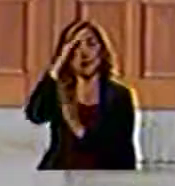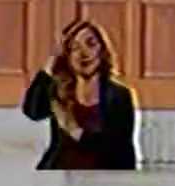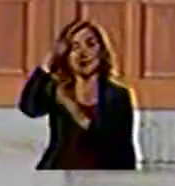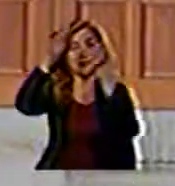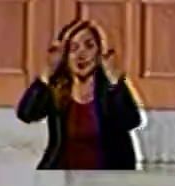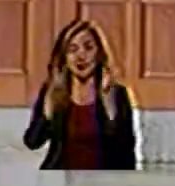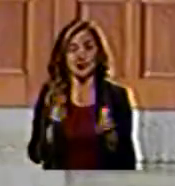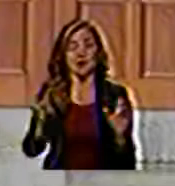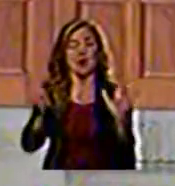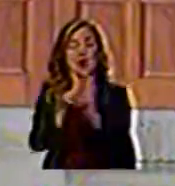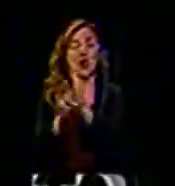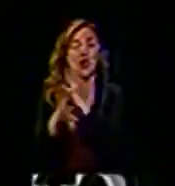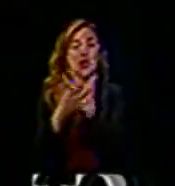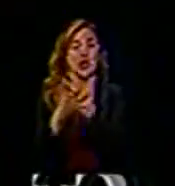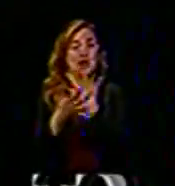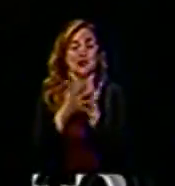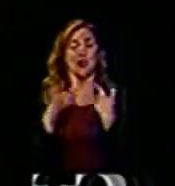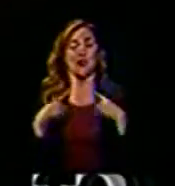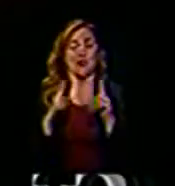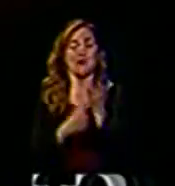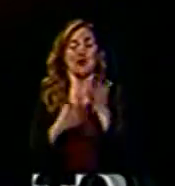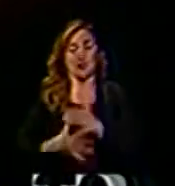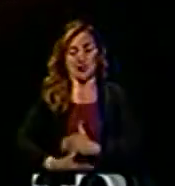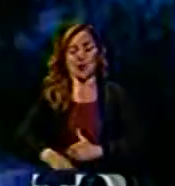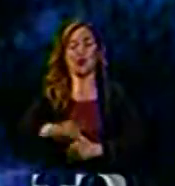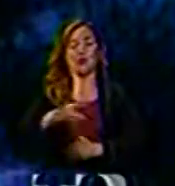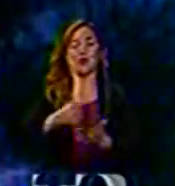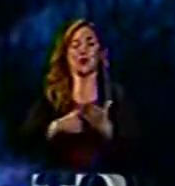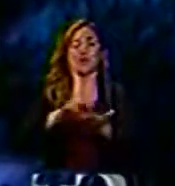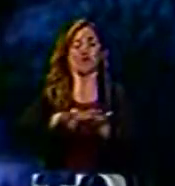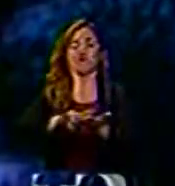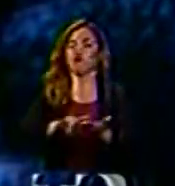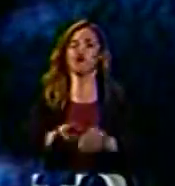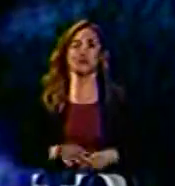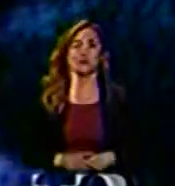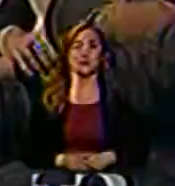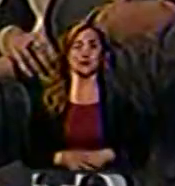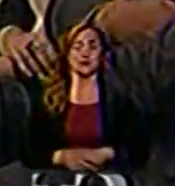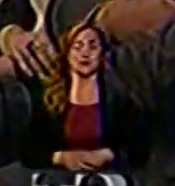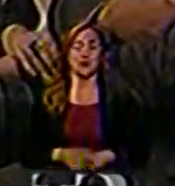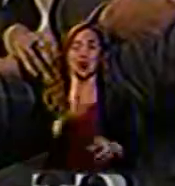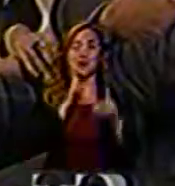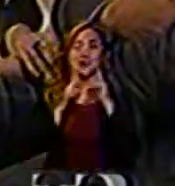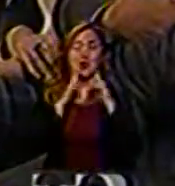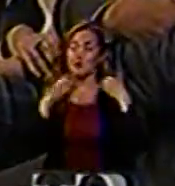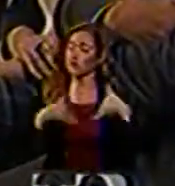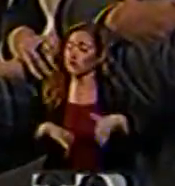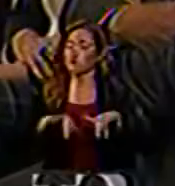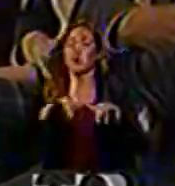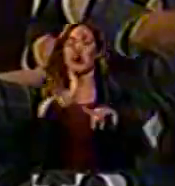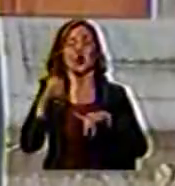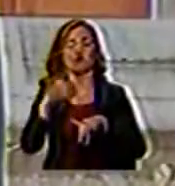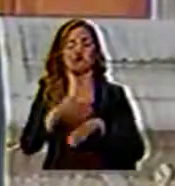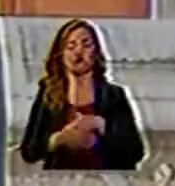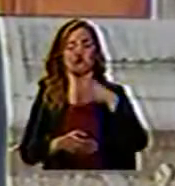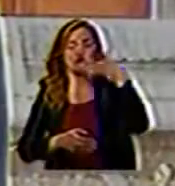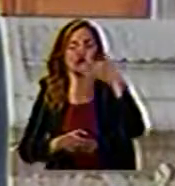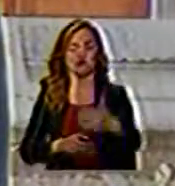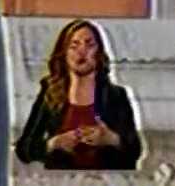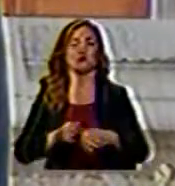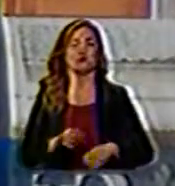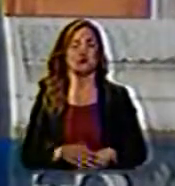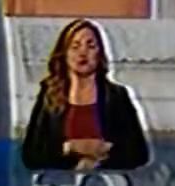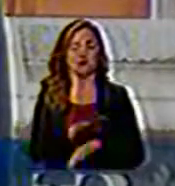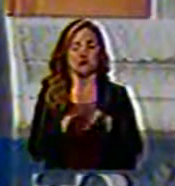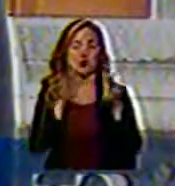del Código Orgánico Integral Penal y el debate del aborto no fue tratado en la reunión y ratificó que los diálogos pasarán a otra etapa. Para una